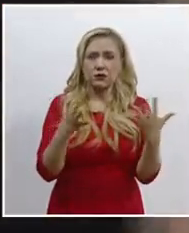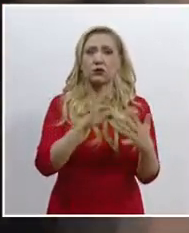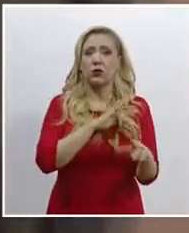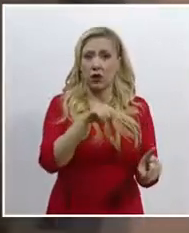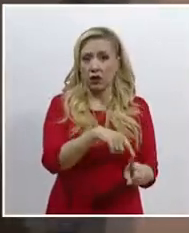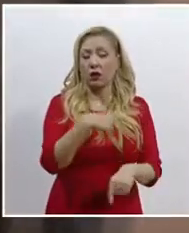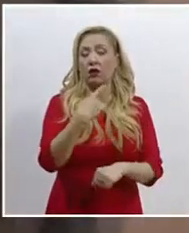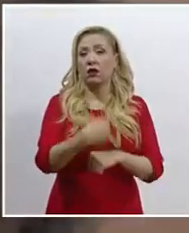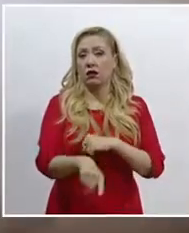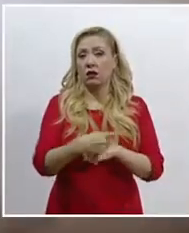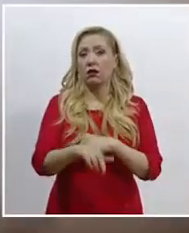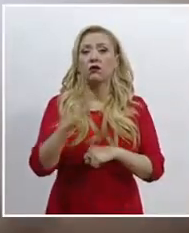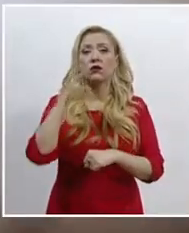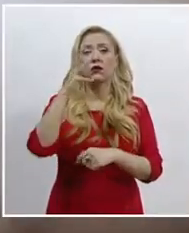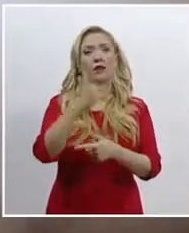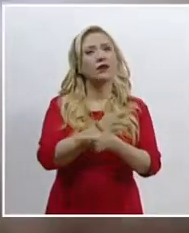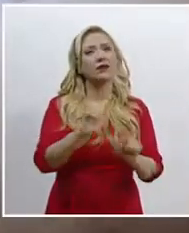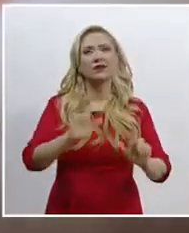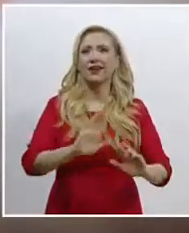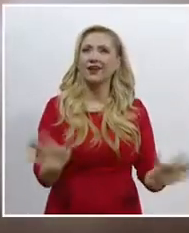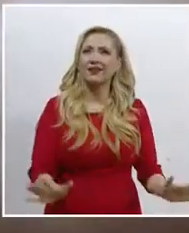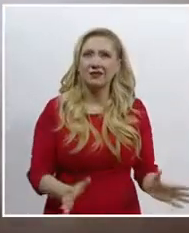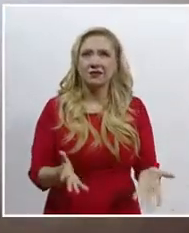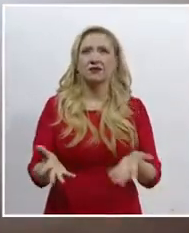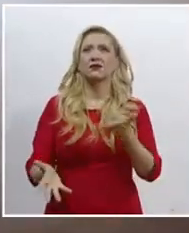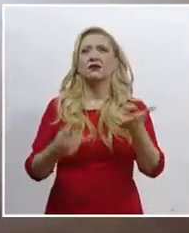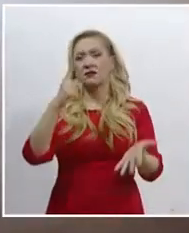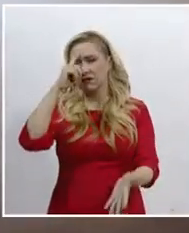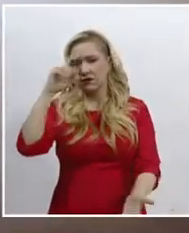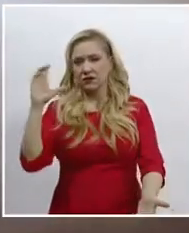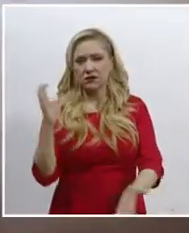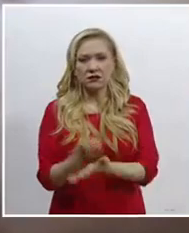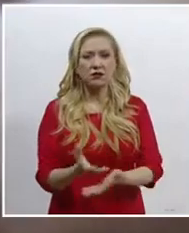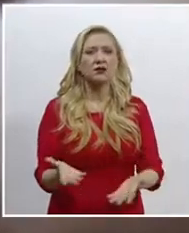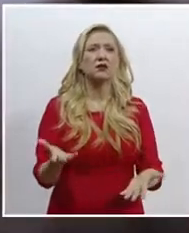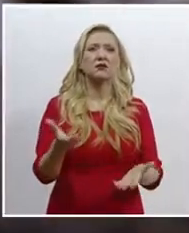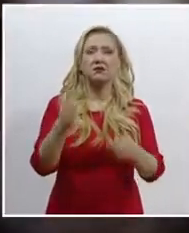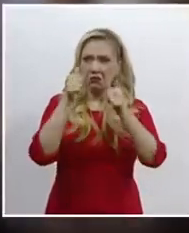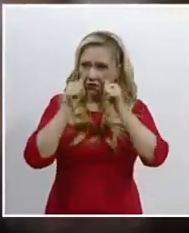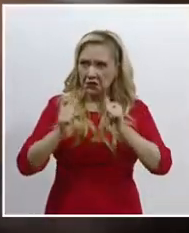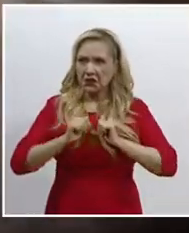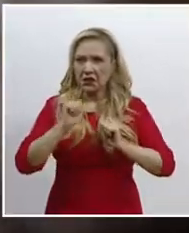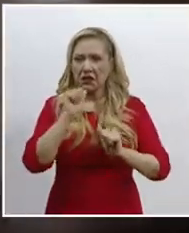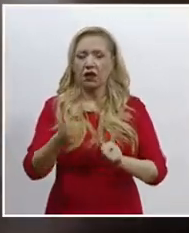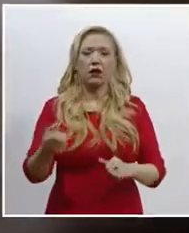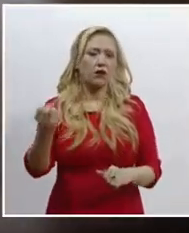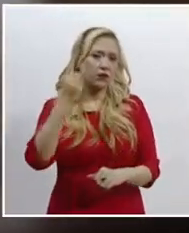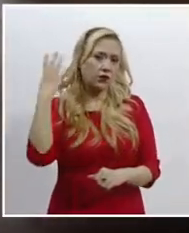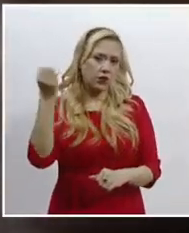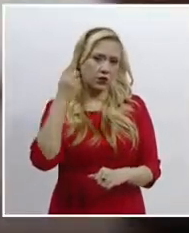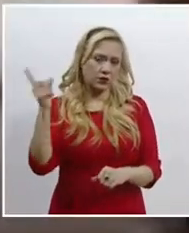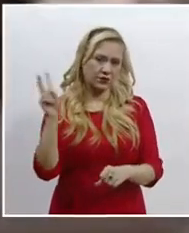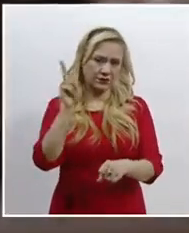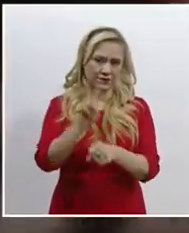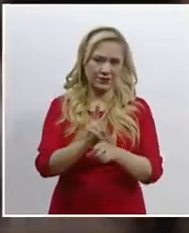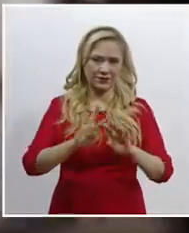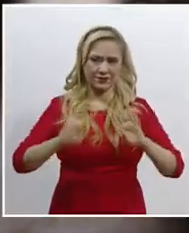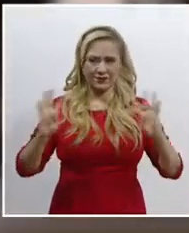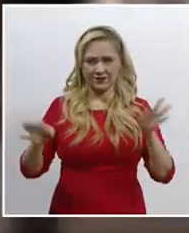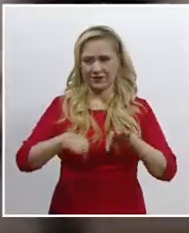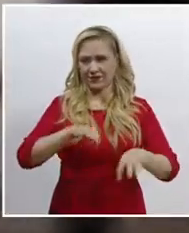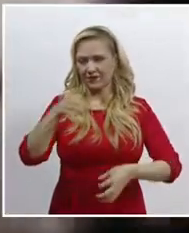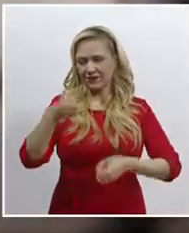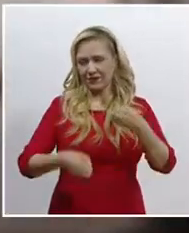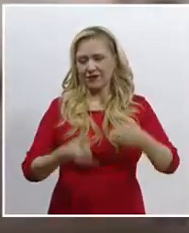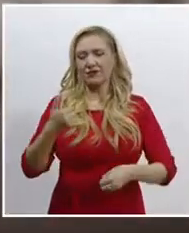en su reinserción a la sociedad, destacaron especialistas. Durante un foro organizado por el Consejo de la Judicatura Federal y